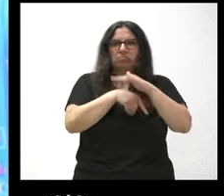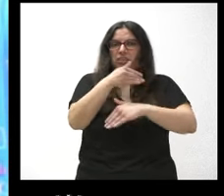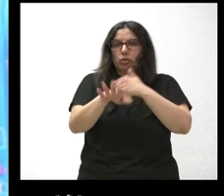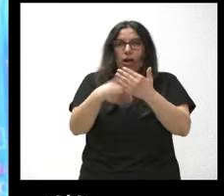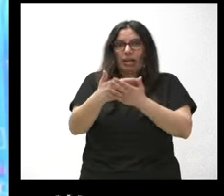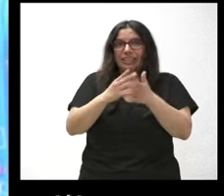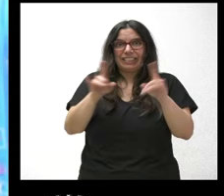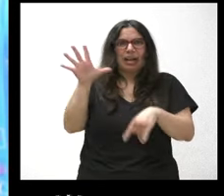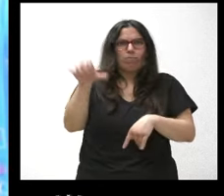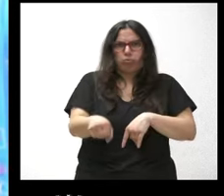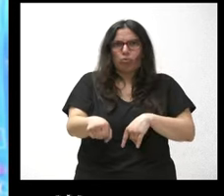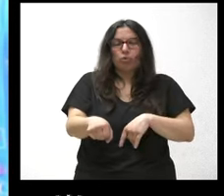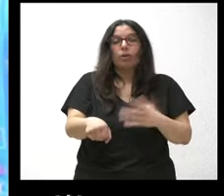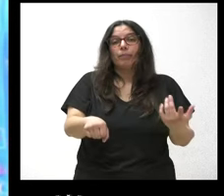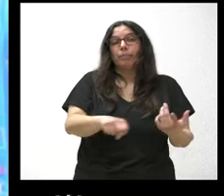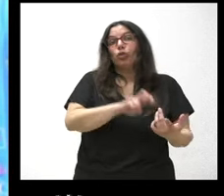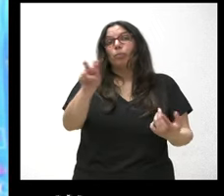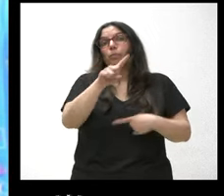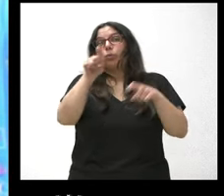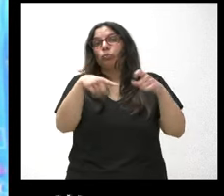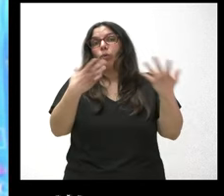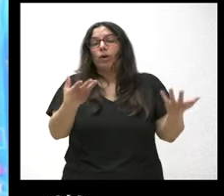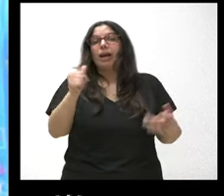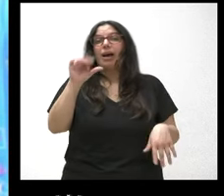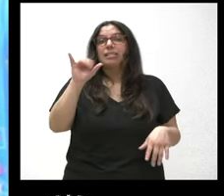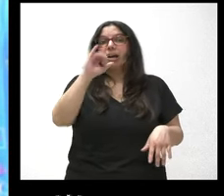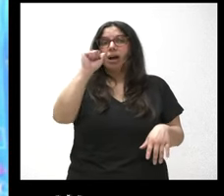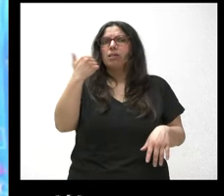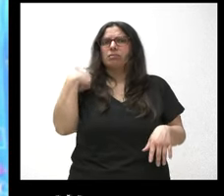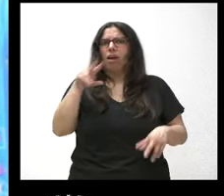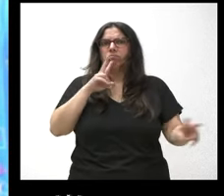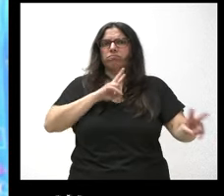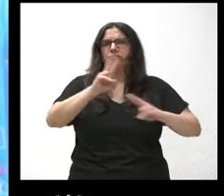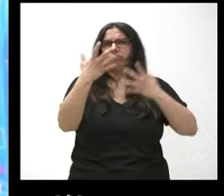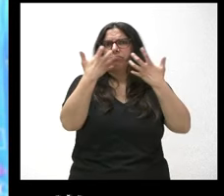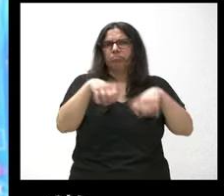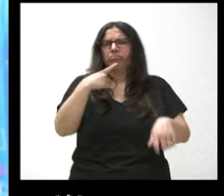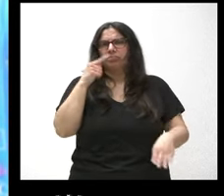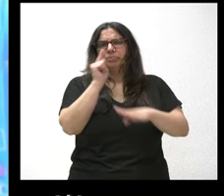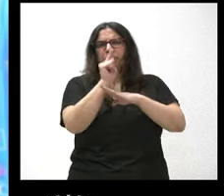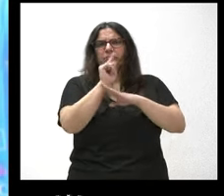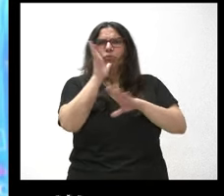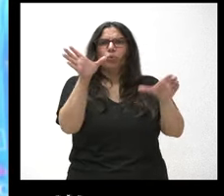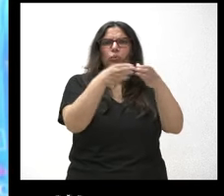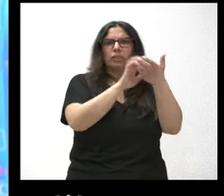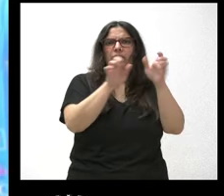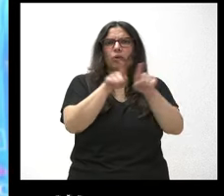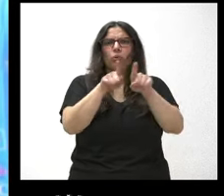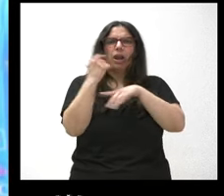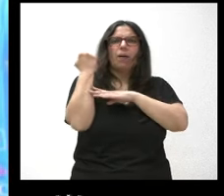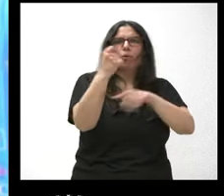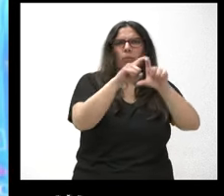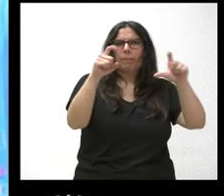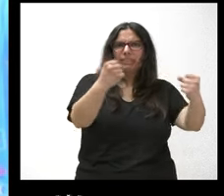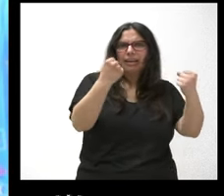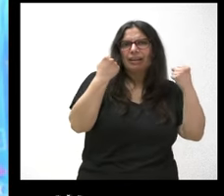expropiarse. Y, de hecho, otra pregunta sería, ¿Asaja ya ha reaccionado automáticamente criticando que la Junta se ponga del lado de las empresas